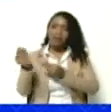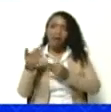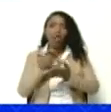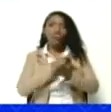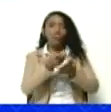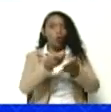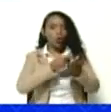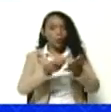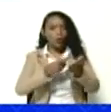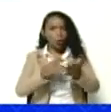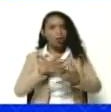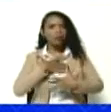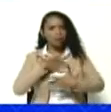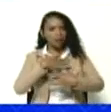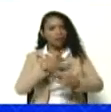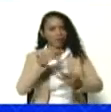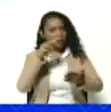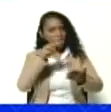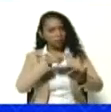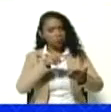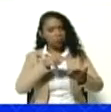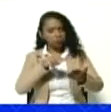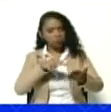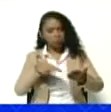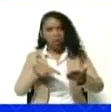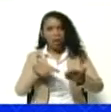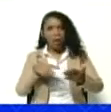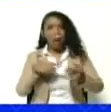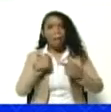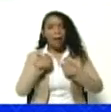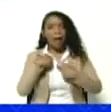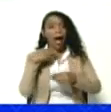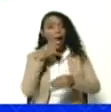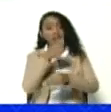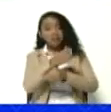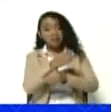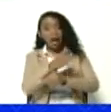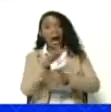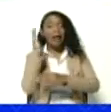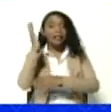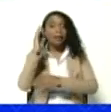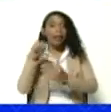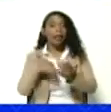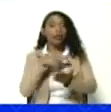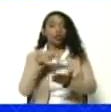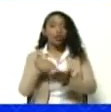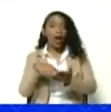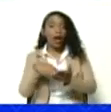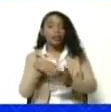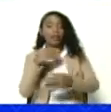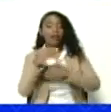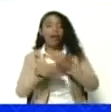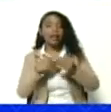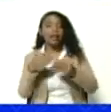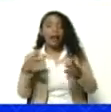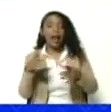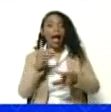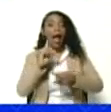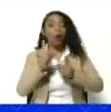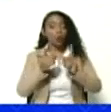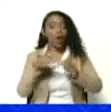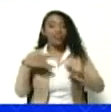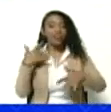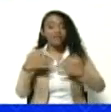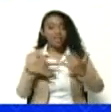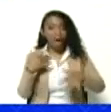bien, bien interesantes. Para allá va la Asamblea Nacional. Se van a hacer un conjunto de actos